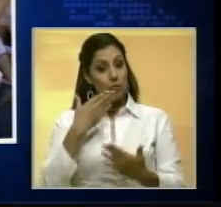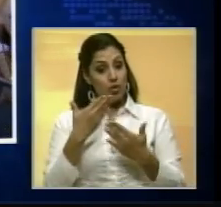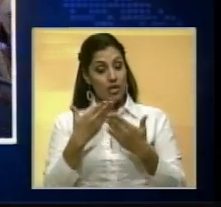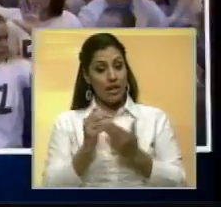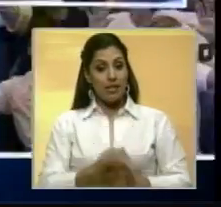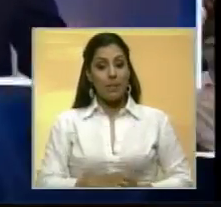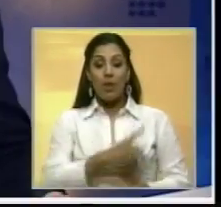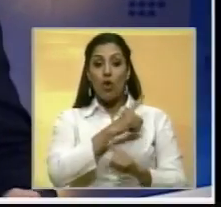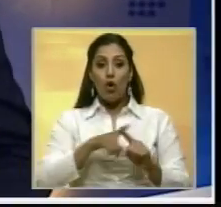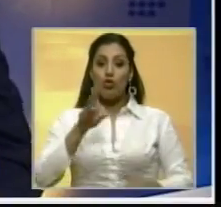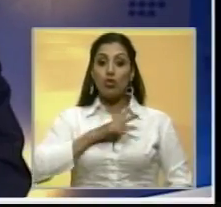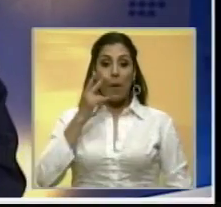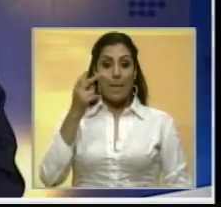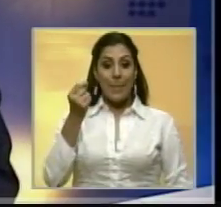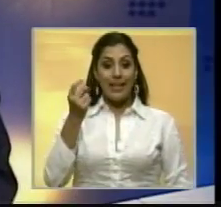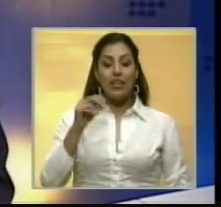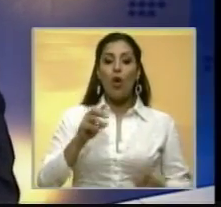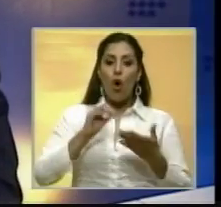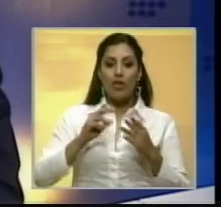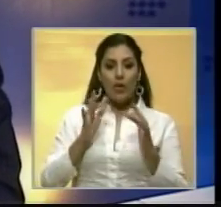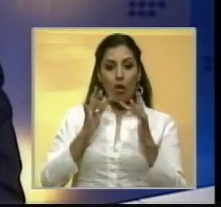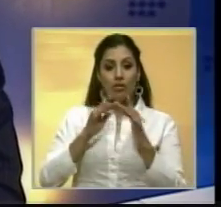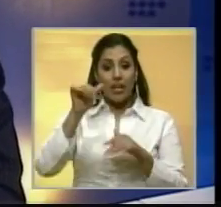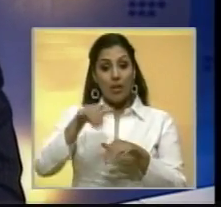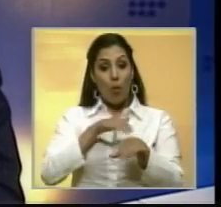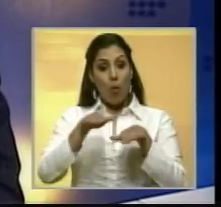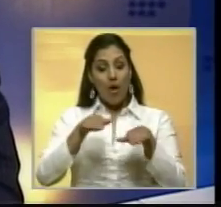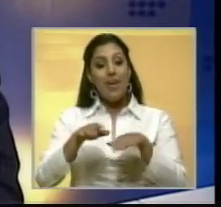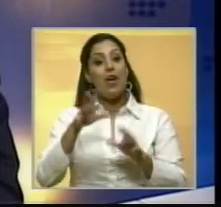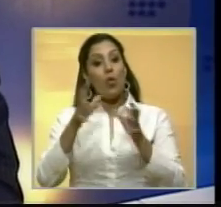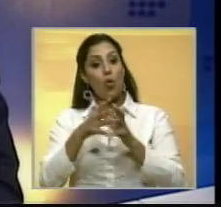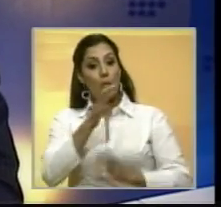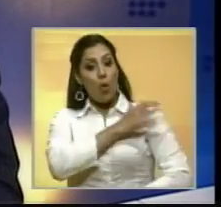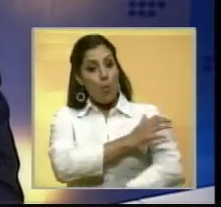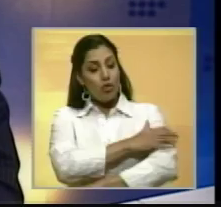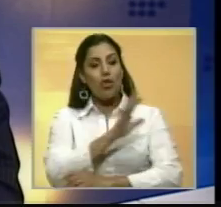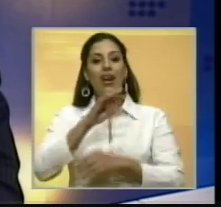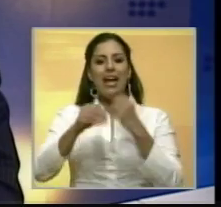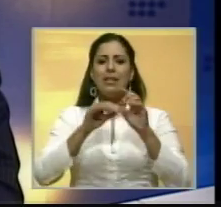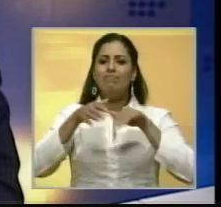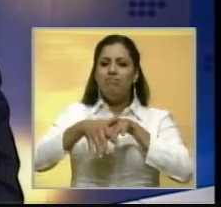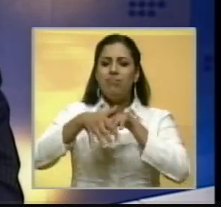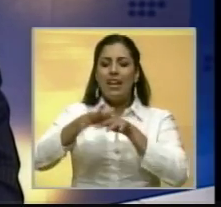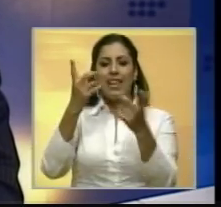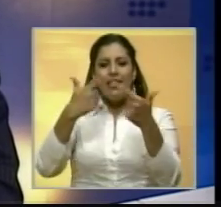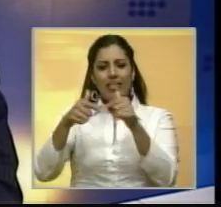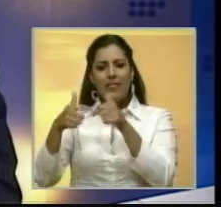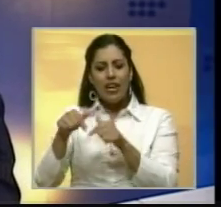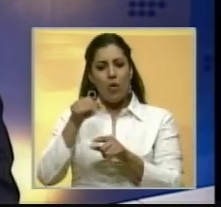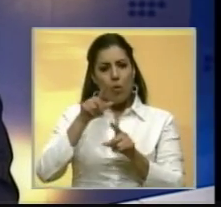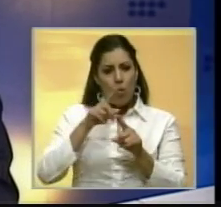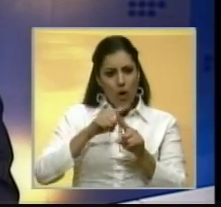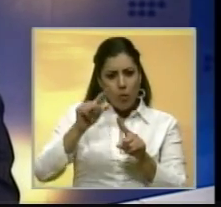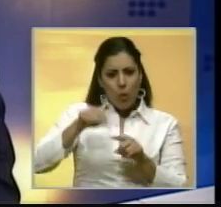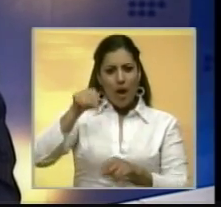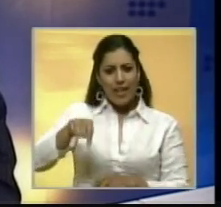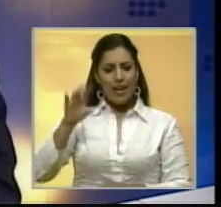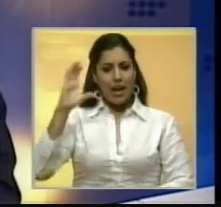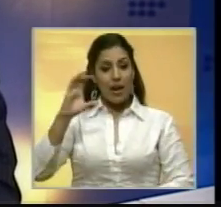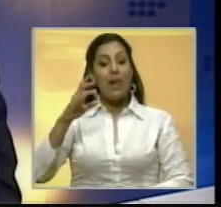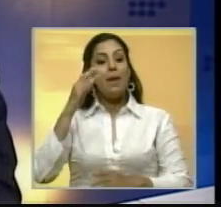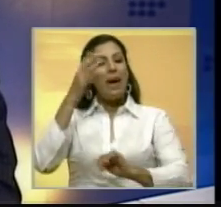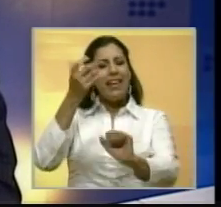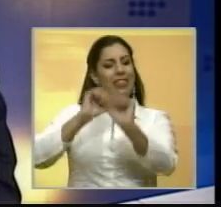gracias, Euclides. Estaremos pendientes de un nuevo contacto. Este jueves, dirigentes oficialistas realizaron concentración en diversos puntos de la ciudad capital en denominadas